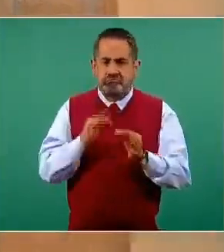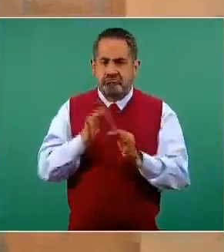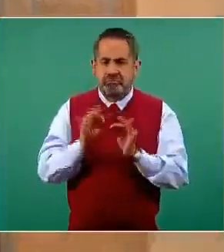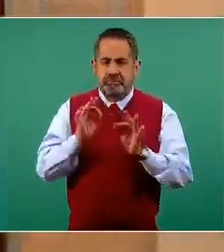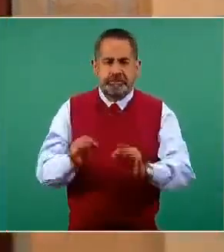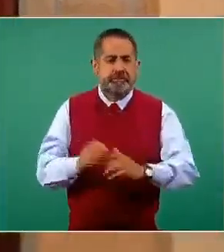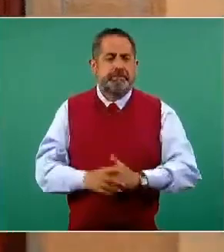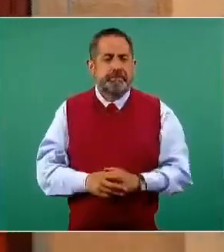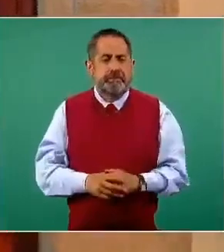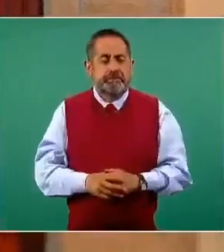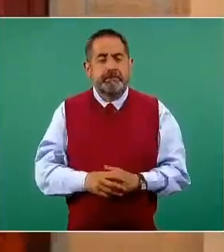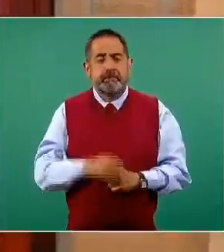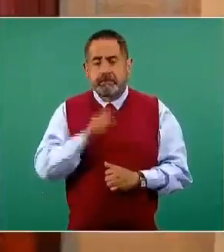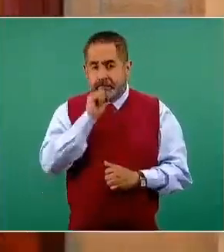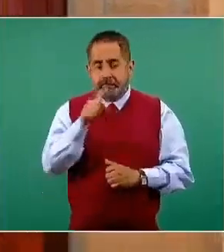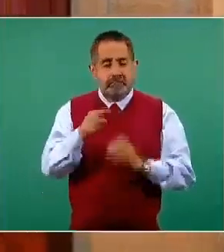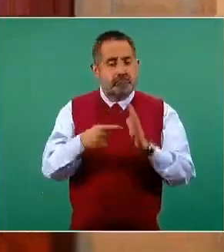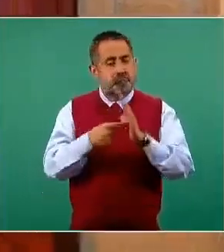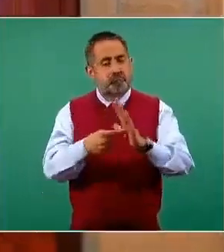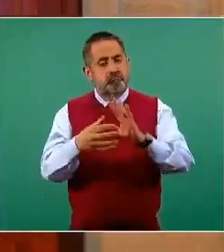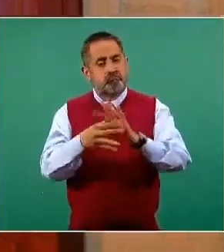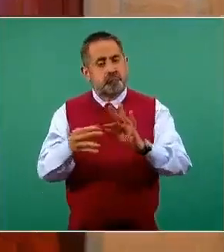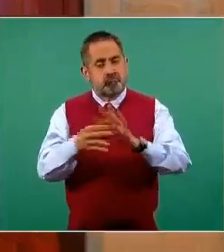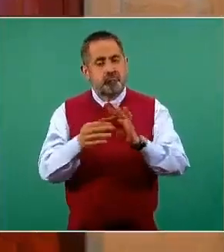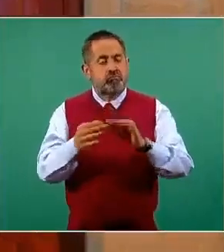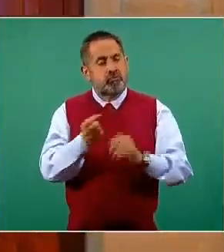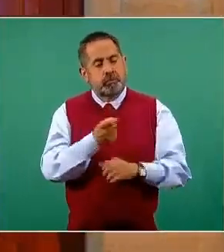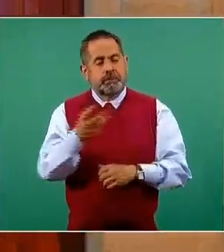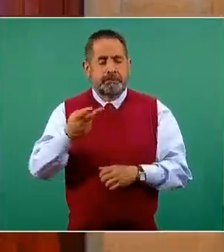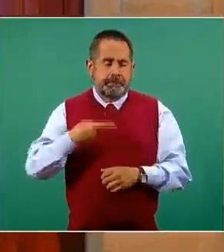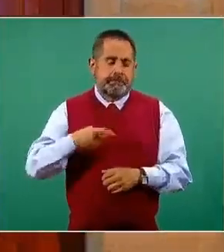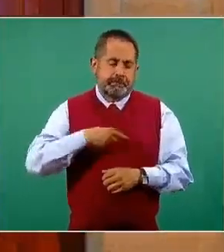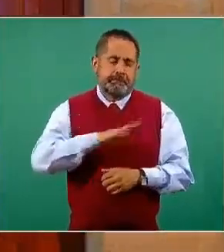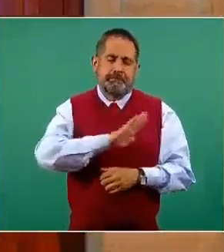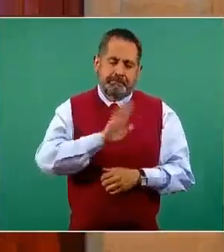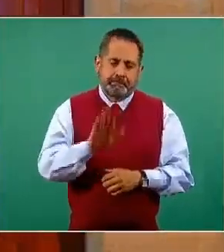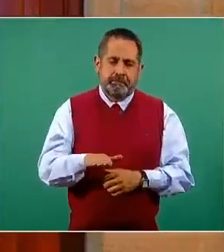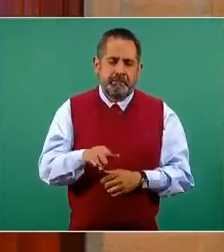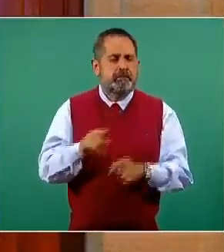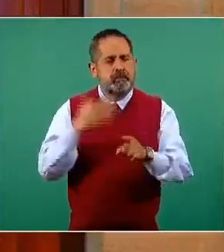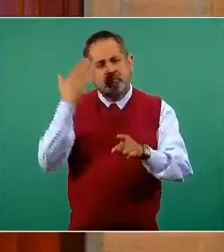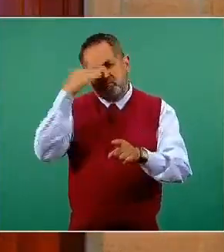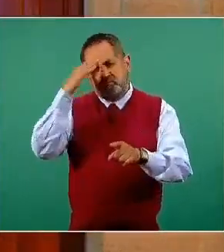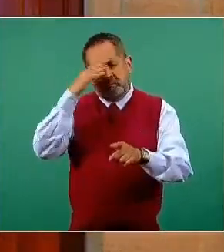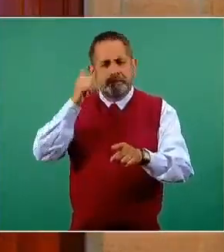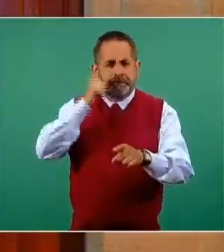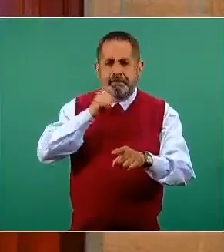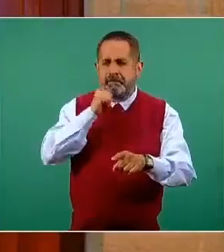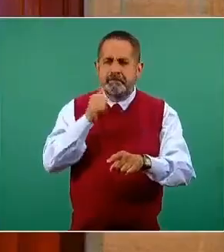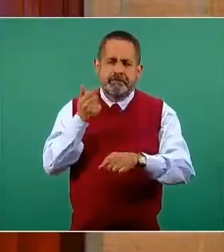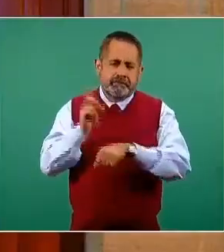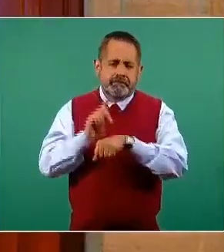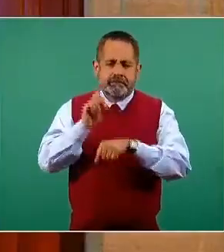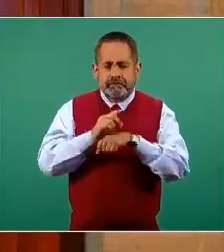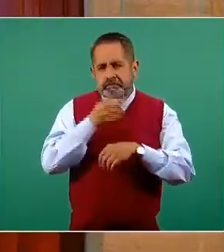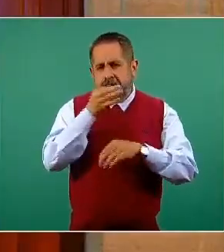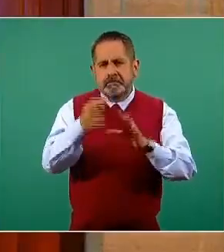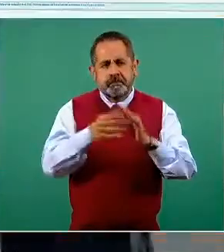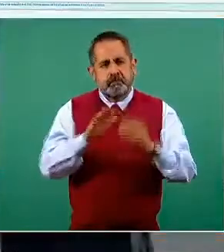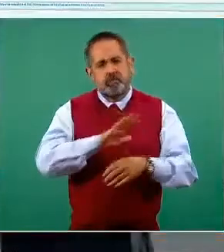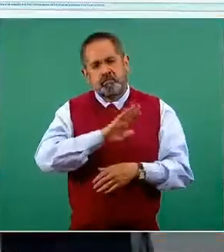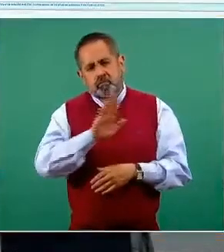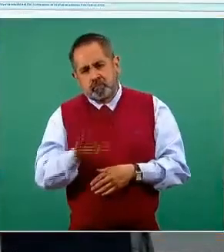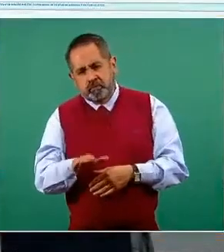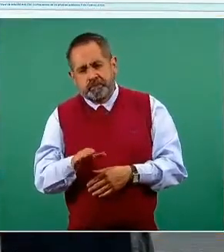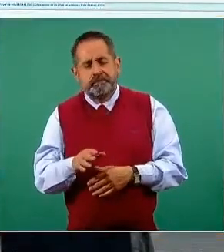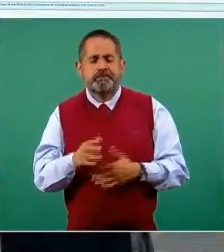recuperadas. También debemos de mencionar las defunciones. Ustedes saben que cada noche mencionamos las defunciones y nos referimos a